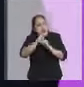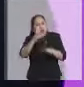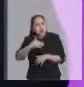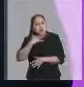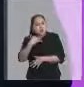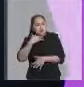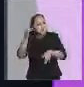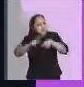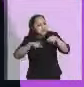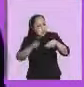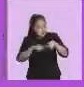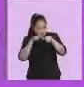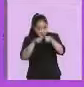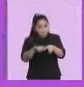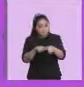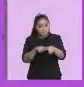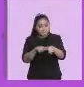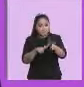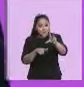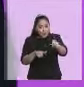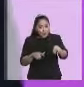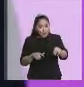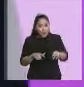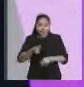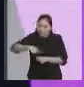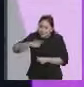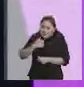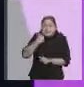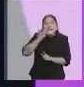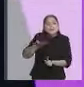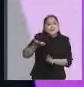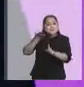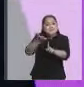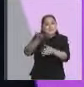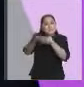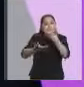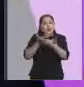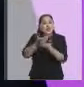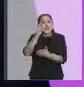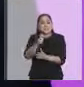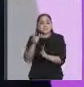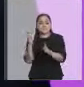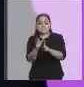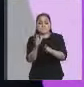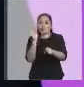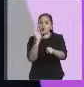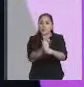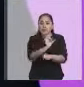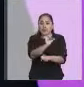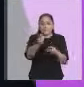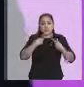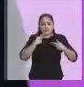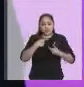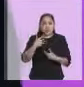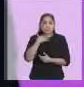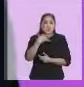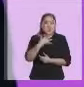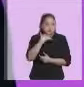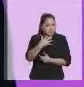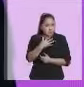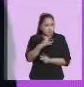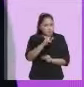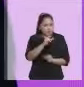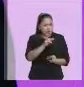corrupción y, al contrario, se protege a los corruptos. Se creó,